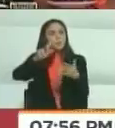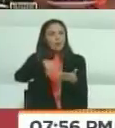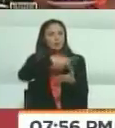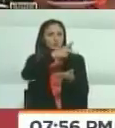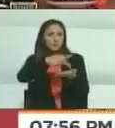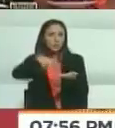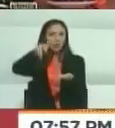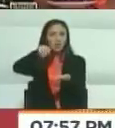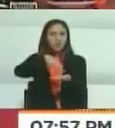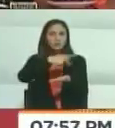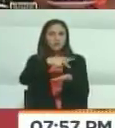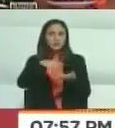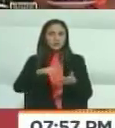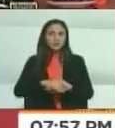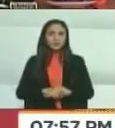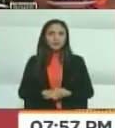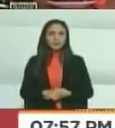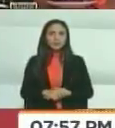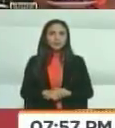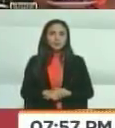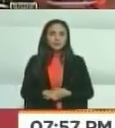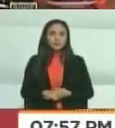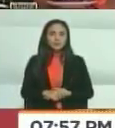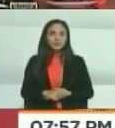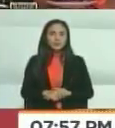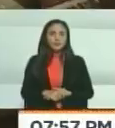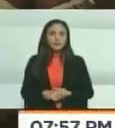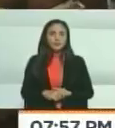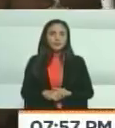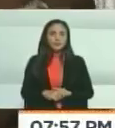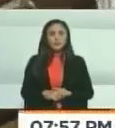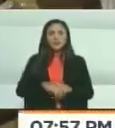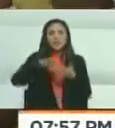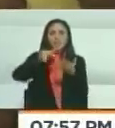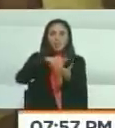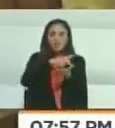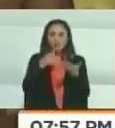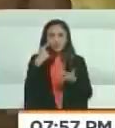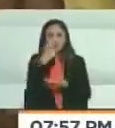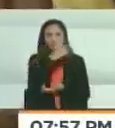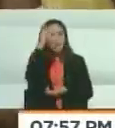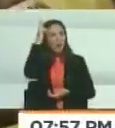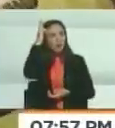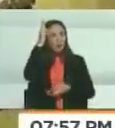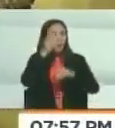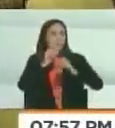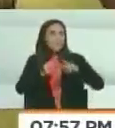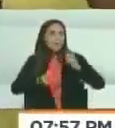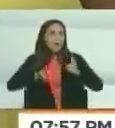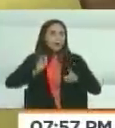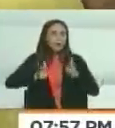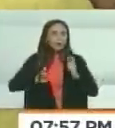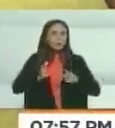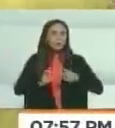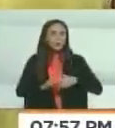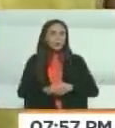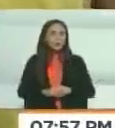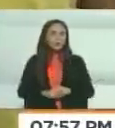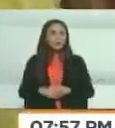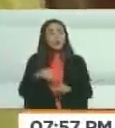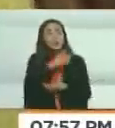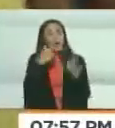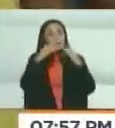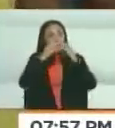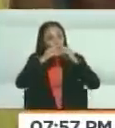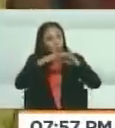Guillermo Moraleda, el baile Yavizaruca, el baile de la maraquita, es un baile sagrado de bendición para los